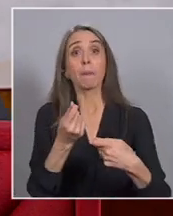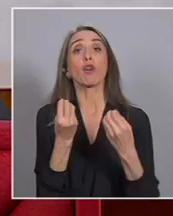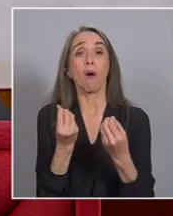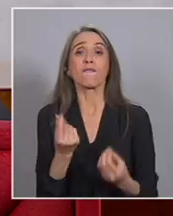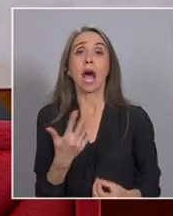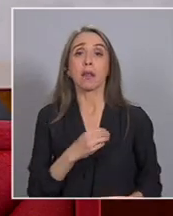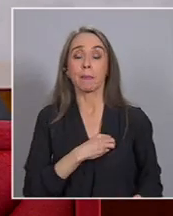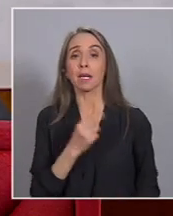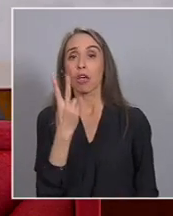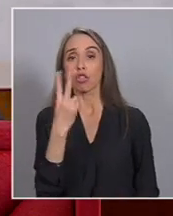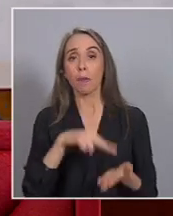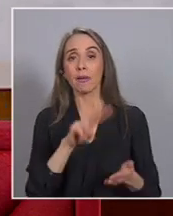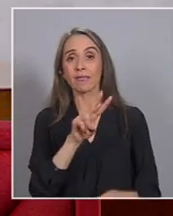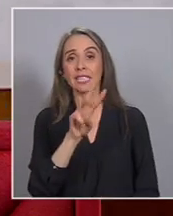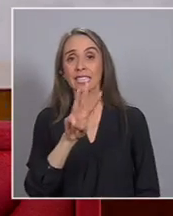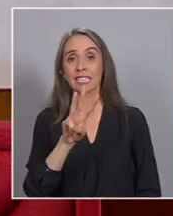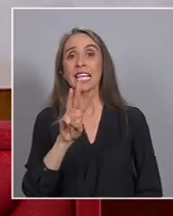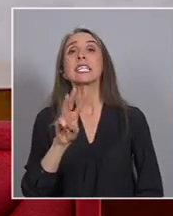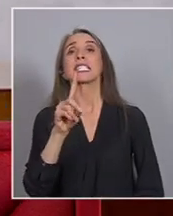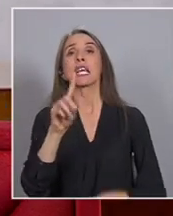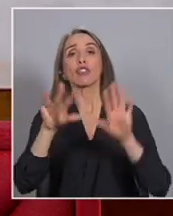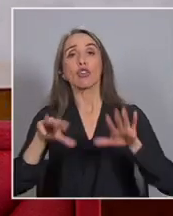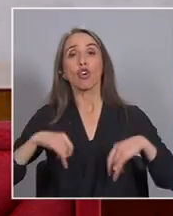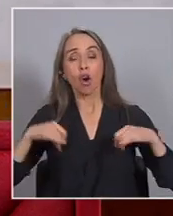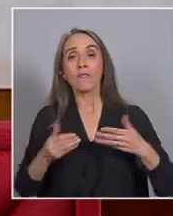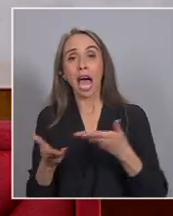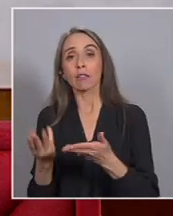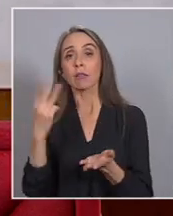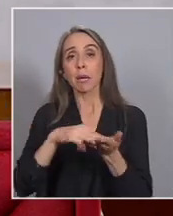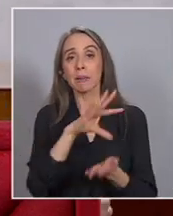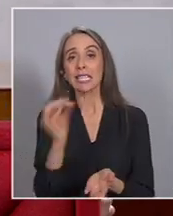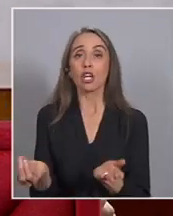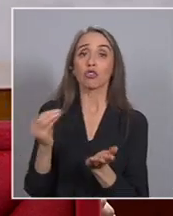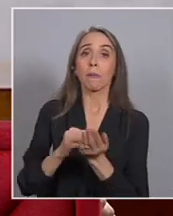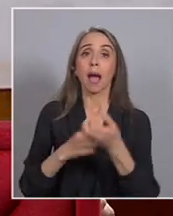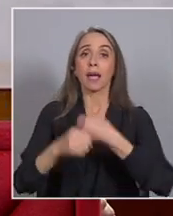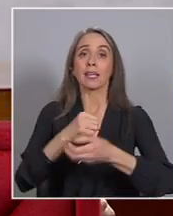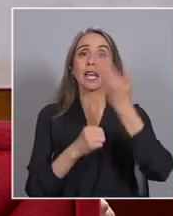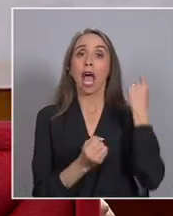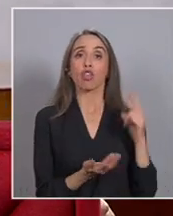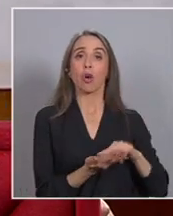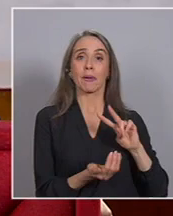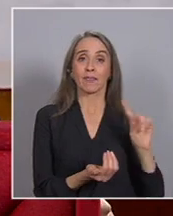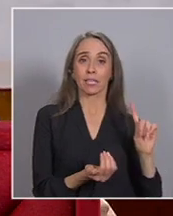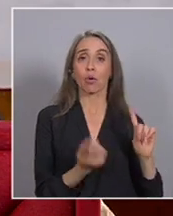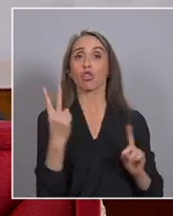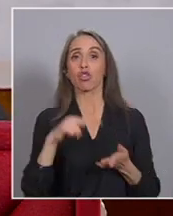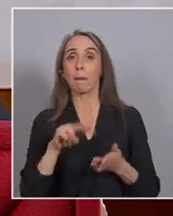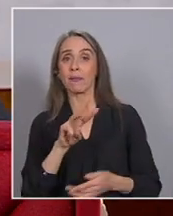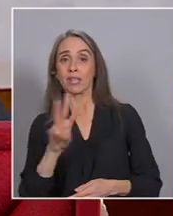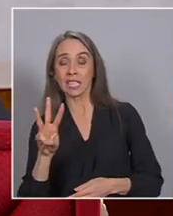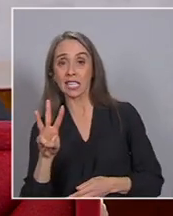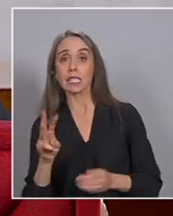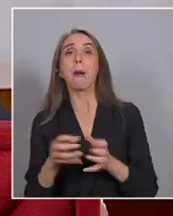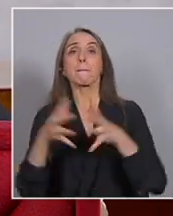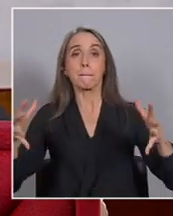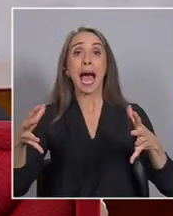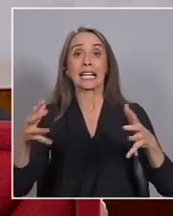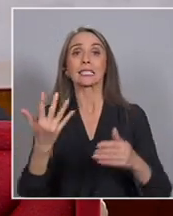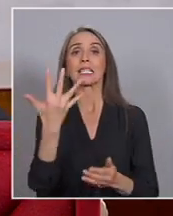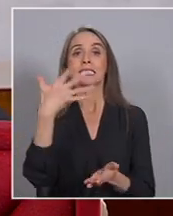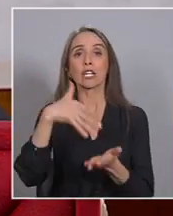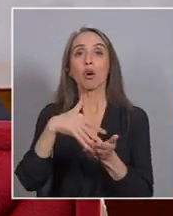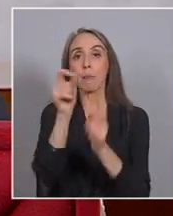a 23.319 jóvenes, 3.500 más que el año anterior. Y el 2023 vamos a ampliar esa cobertura en